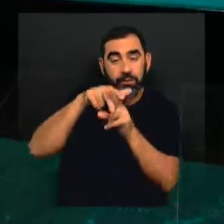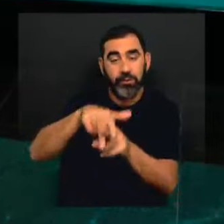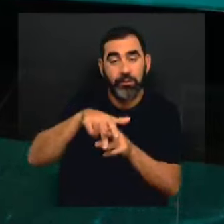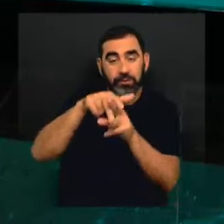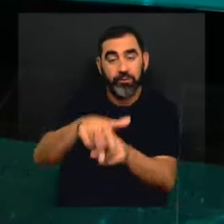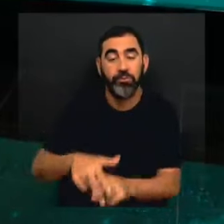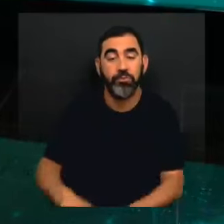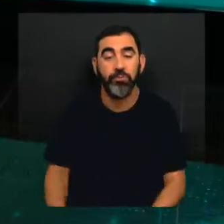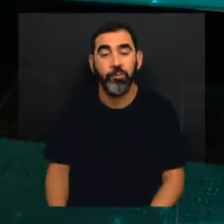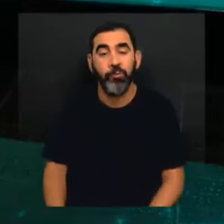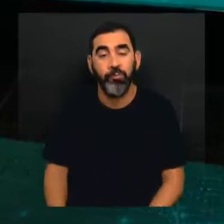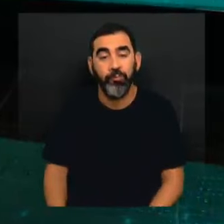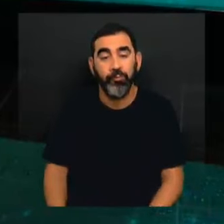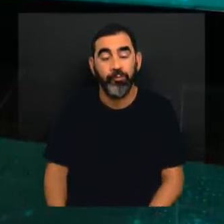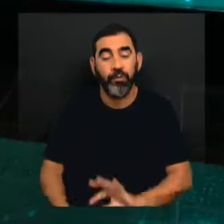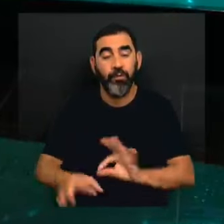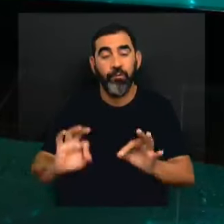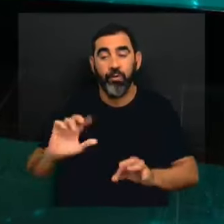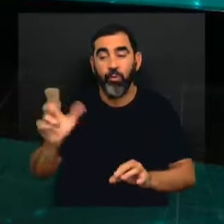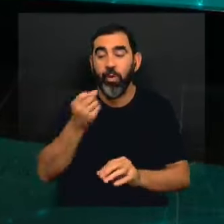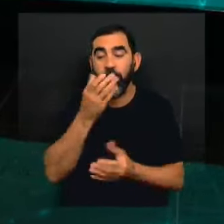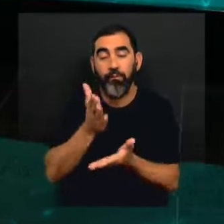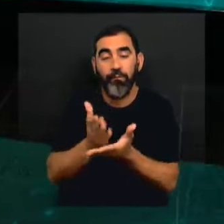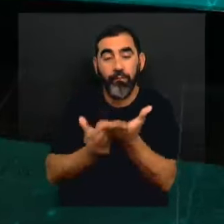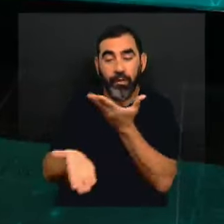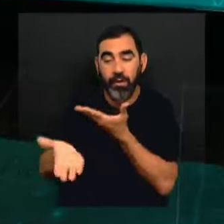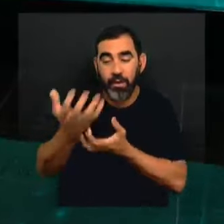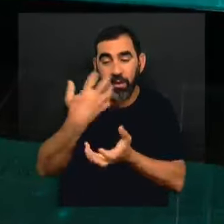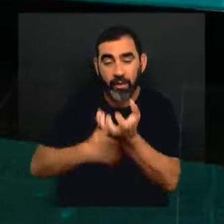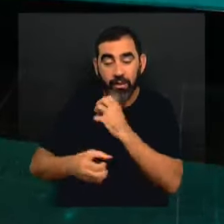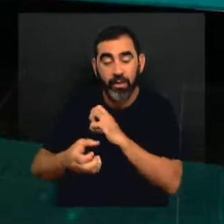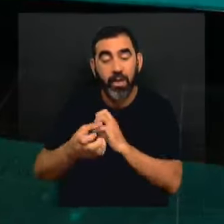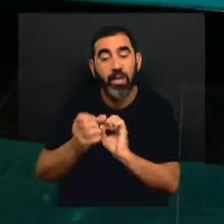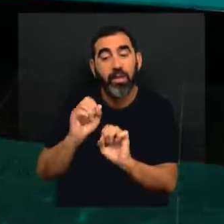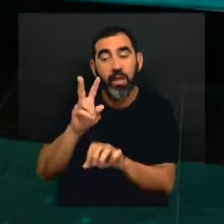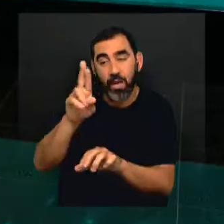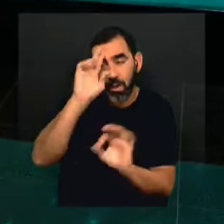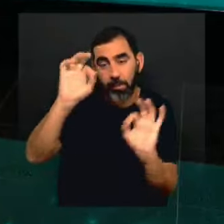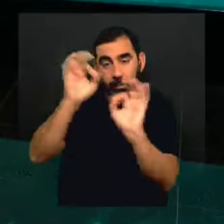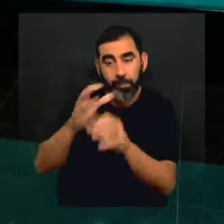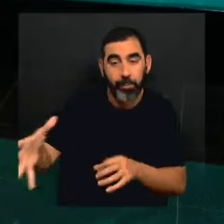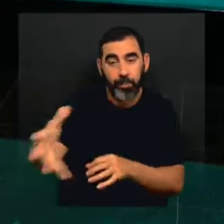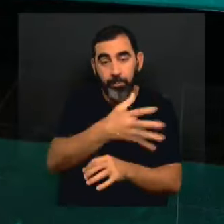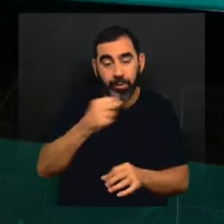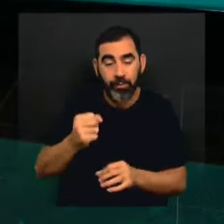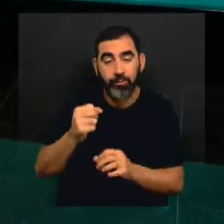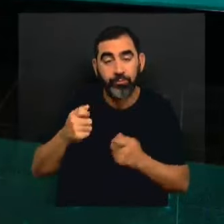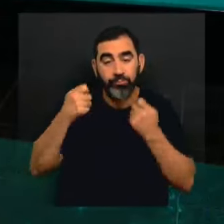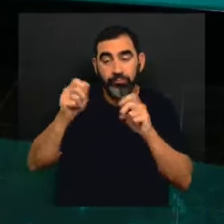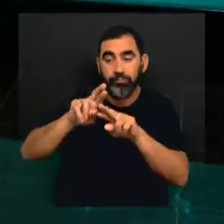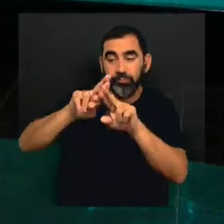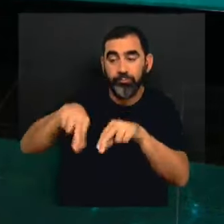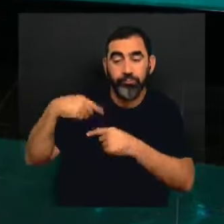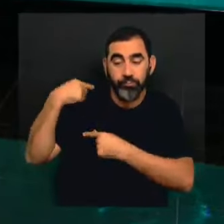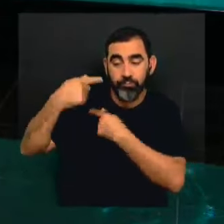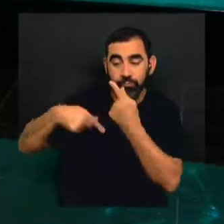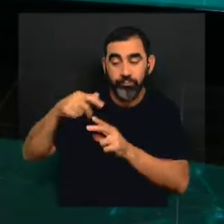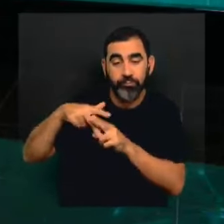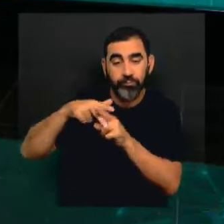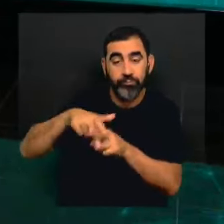hacen adentro bajo las consignas como no existe bienestar animal ni respeto cuando se los está explotando los manifestantes rechazaron la tradicional